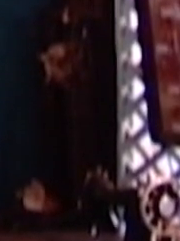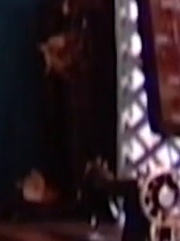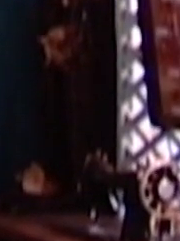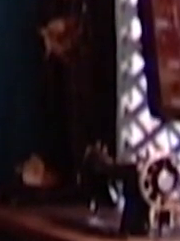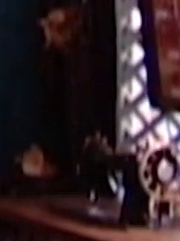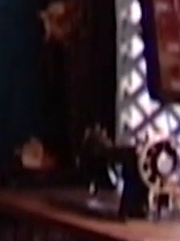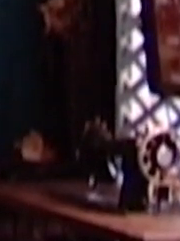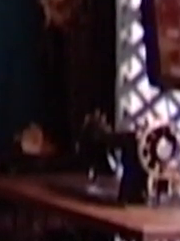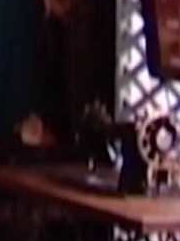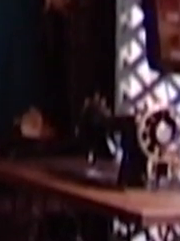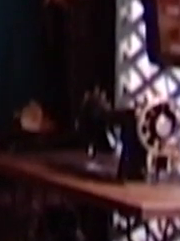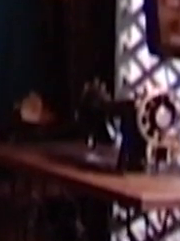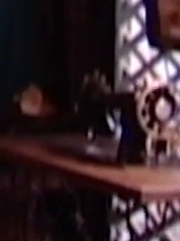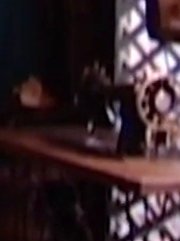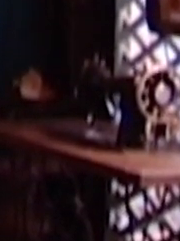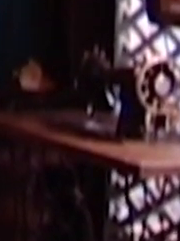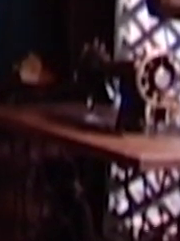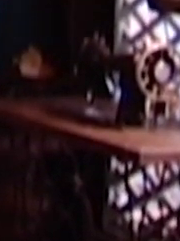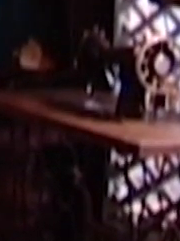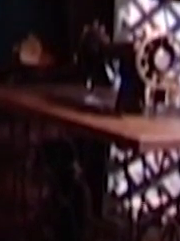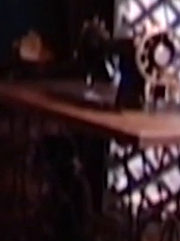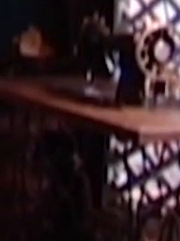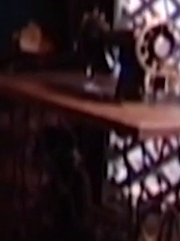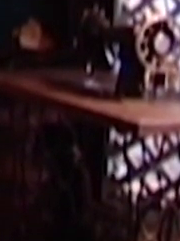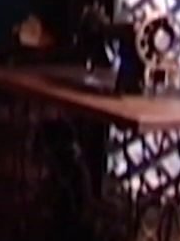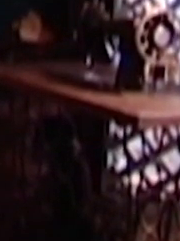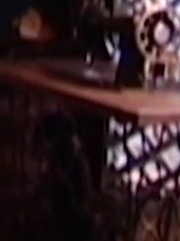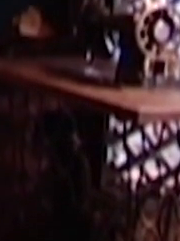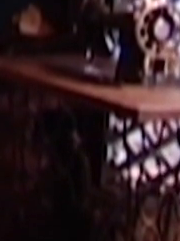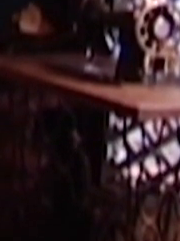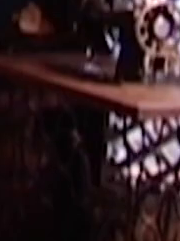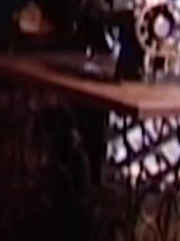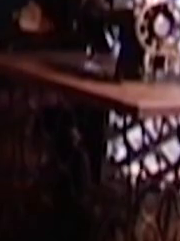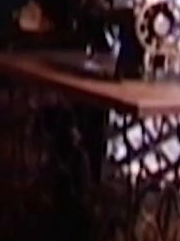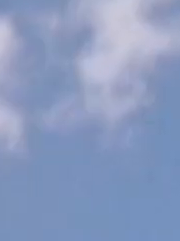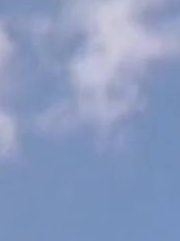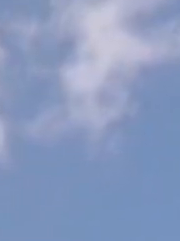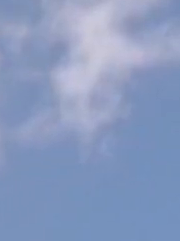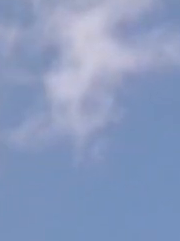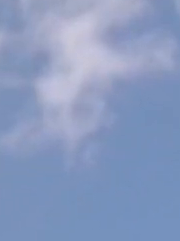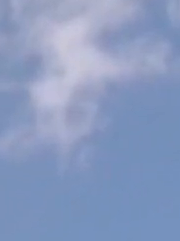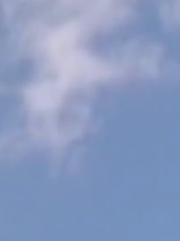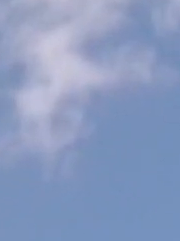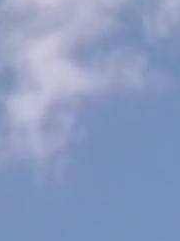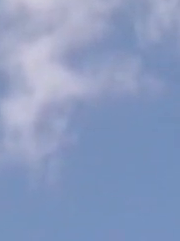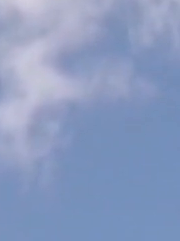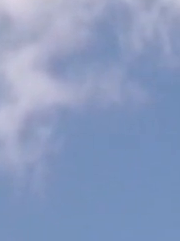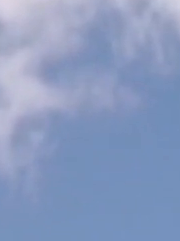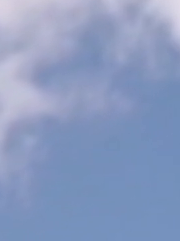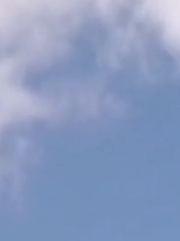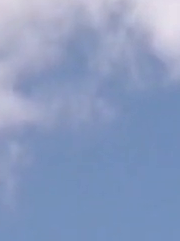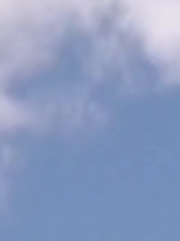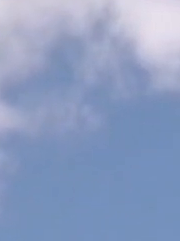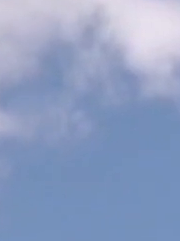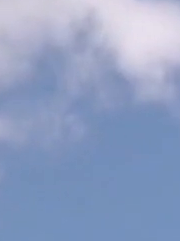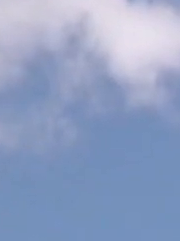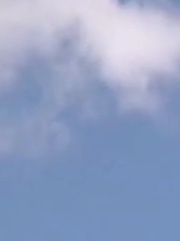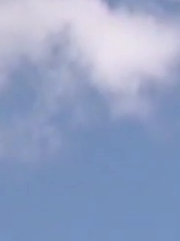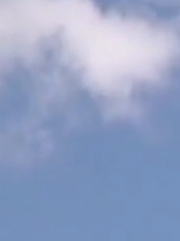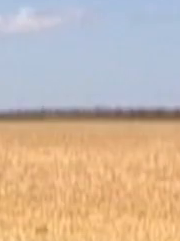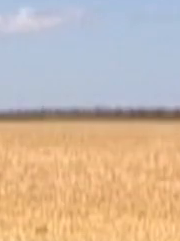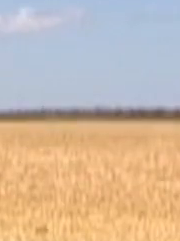hacer este trabajo de recopilación de la historia de Bagaces. En el mes de julio estrenamos La Chola